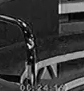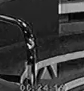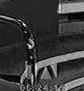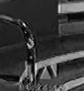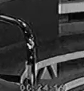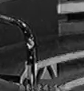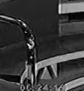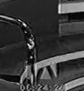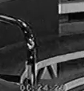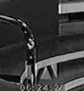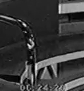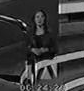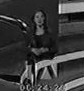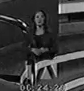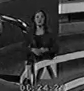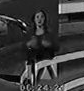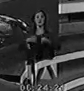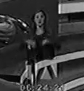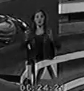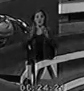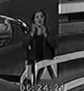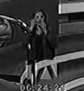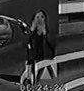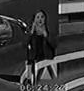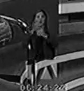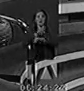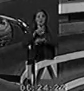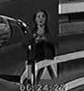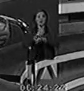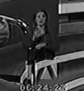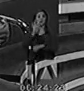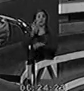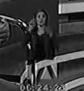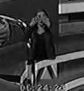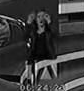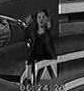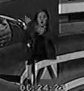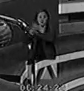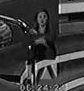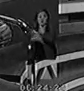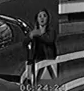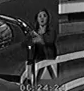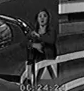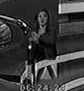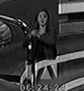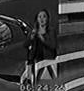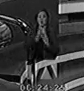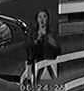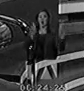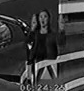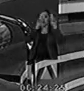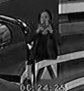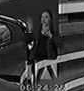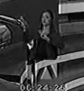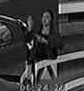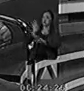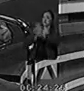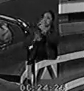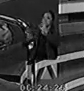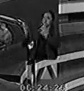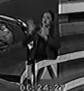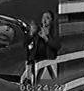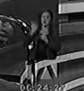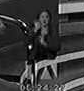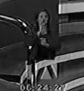Estamos informando en 24 horas. Cuatro empresas extranjeras seleccionadas por la ONU examinan cinco grandes proyectos en Ecuador para